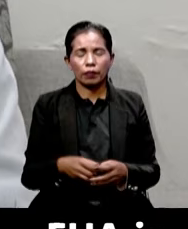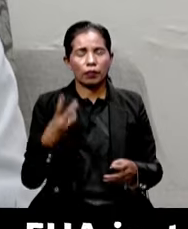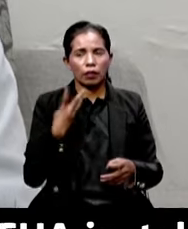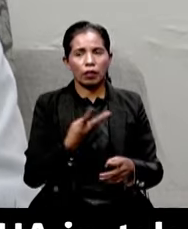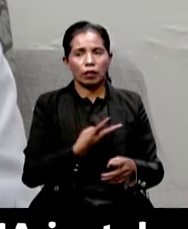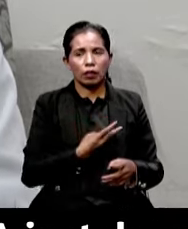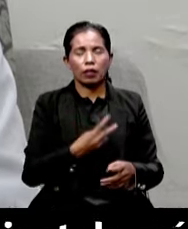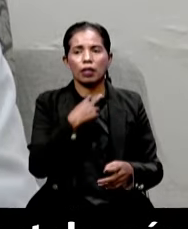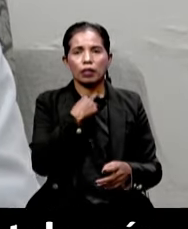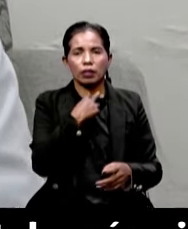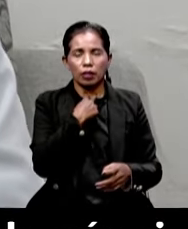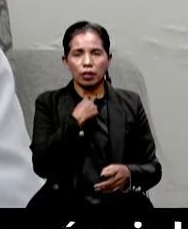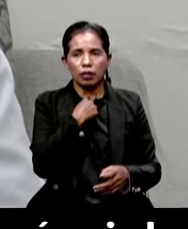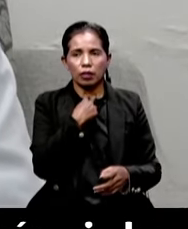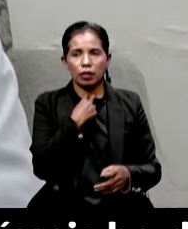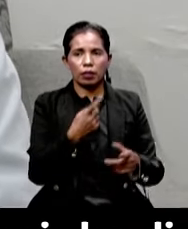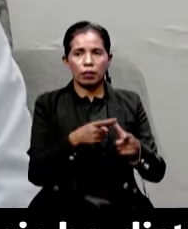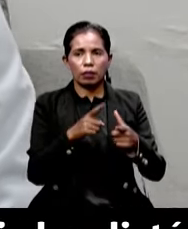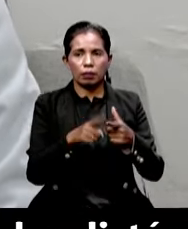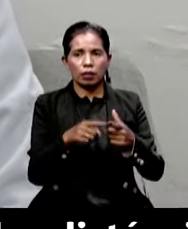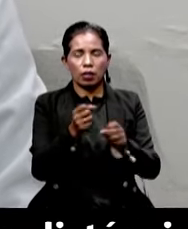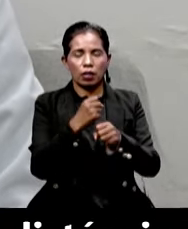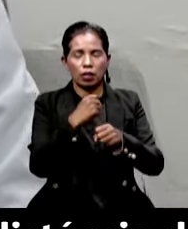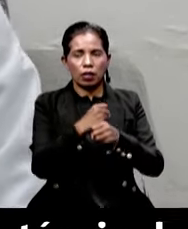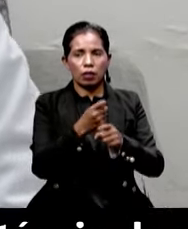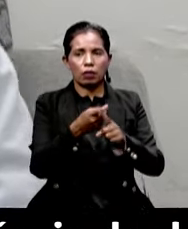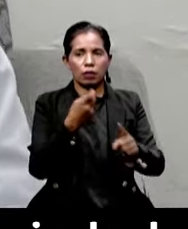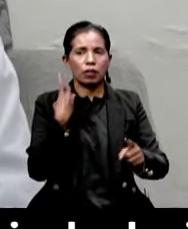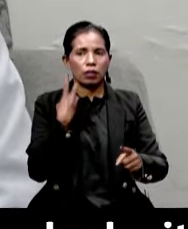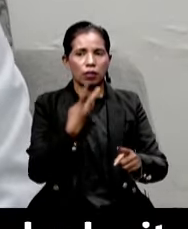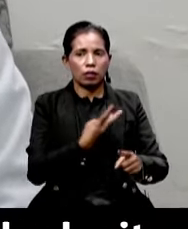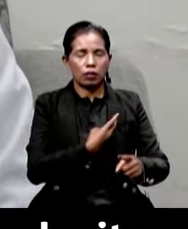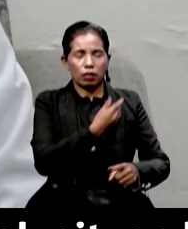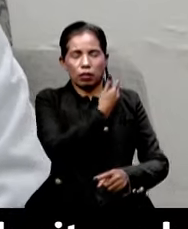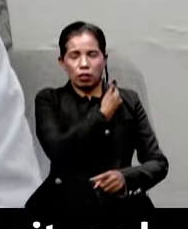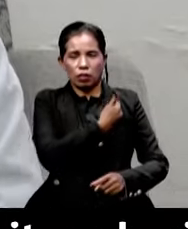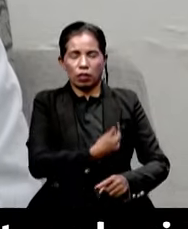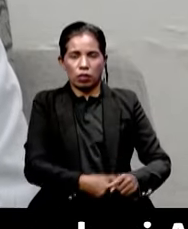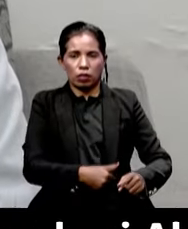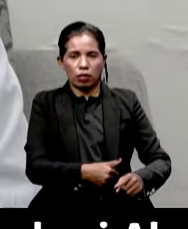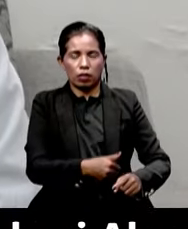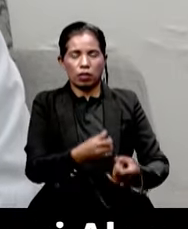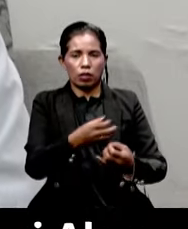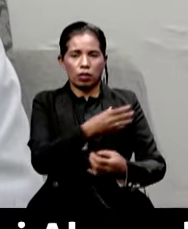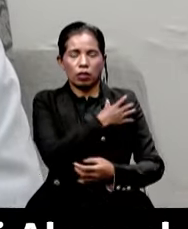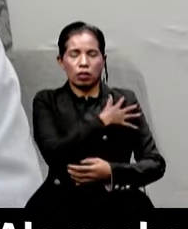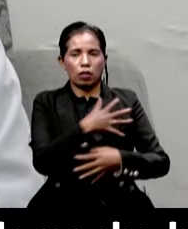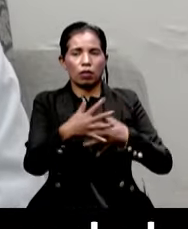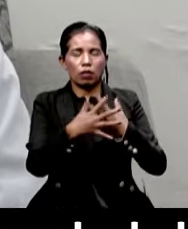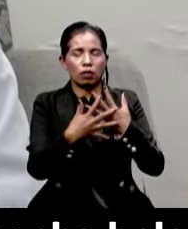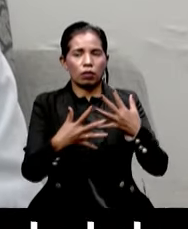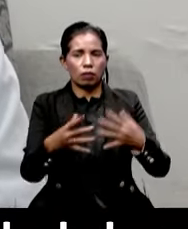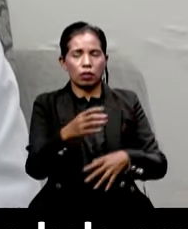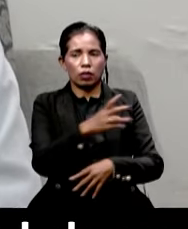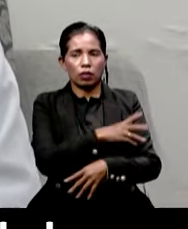kondisaun estres ela antau nia produsaun makas lilu ita nia glandula suprarenale antau nia